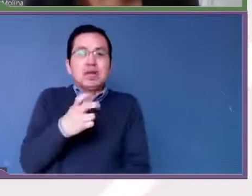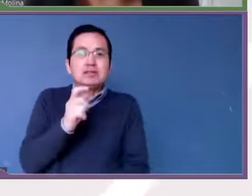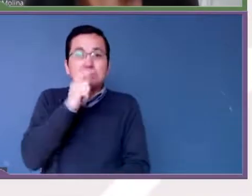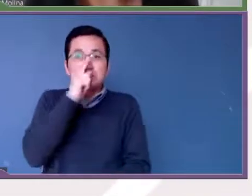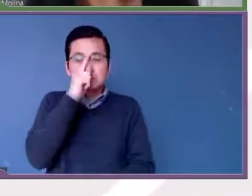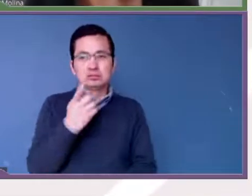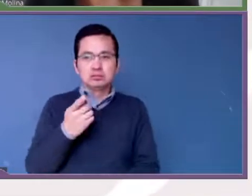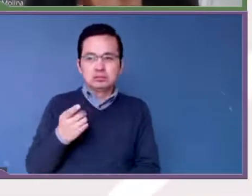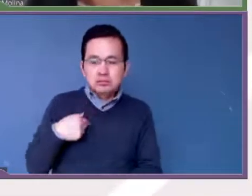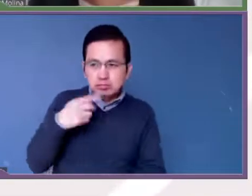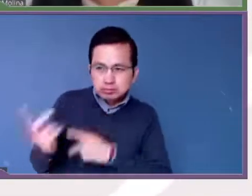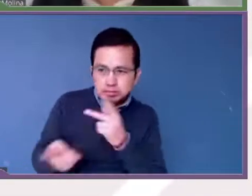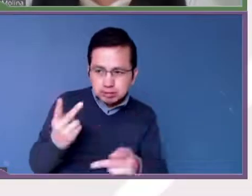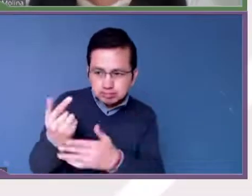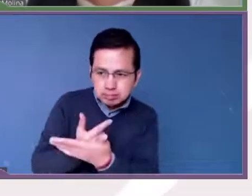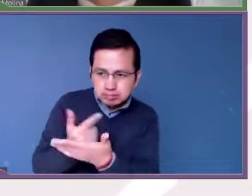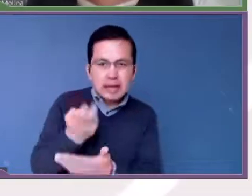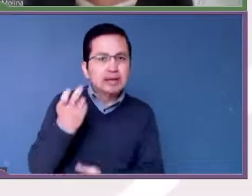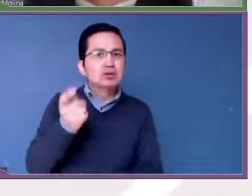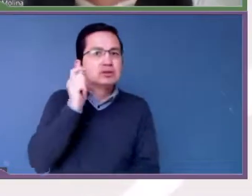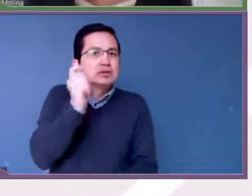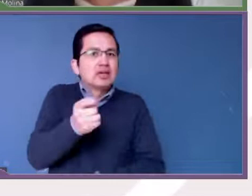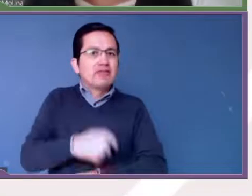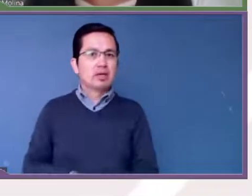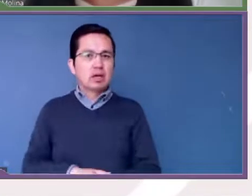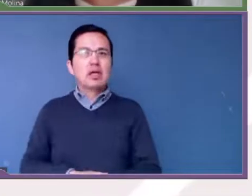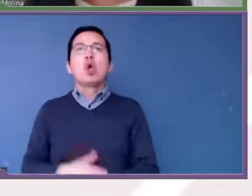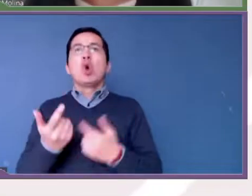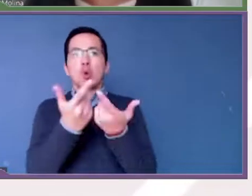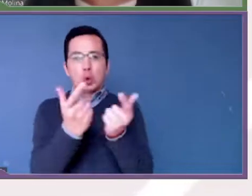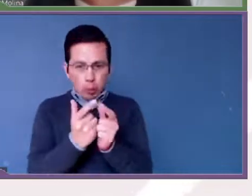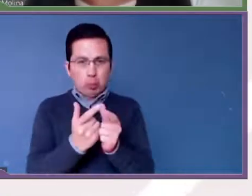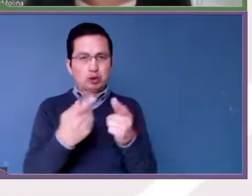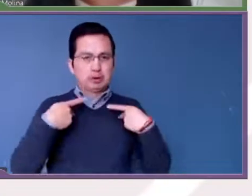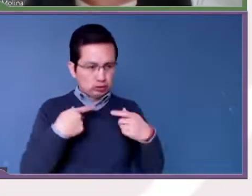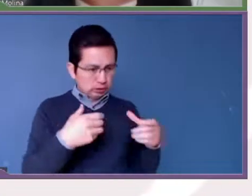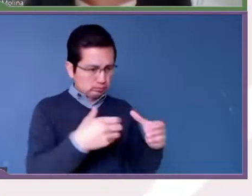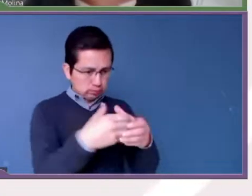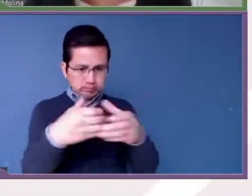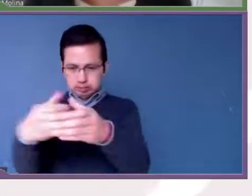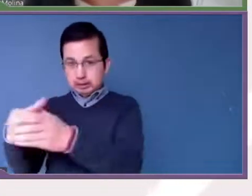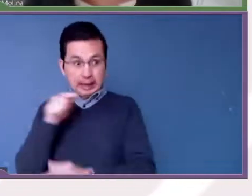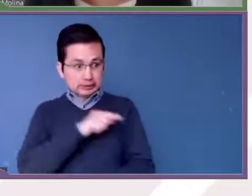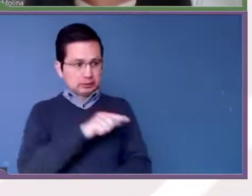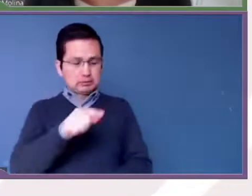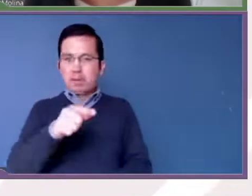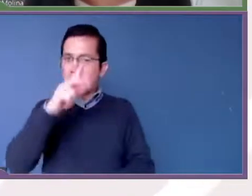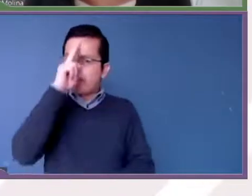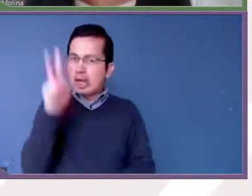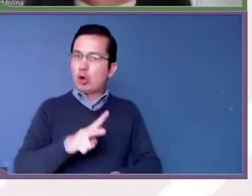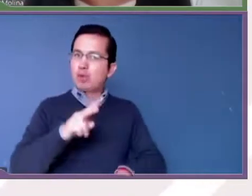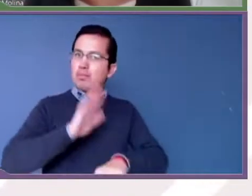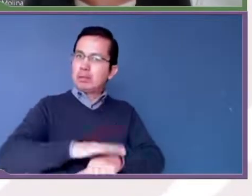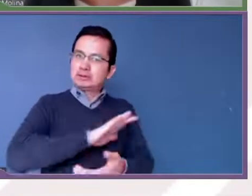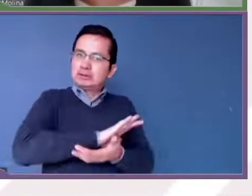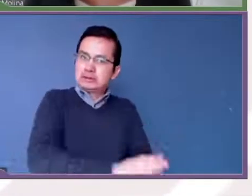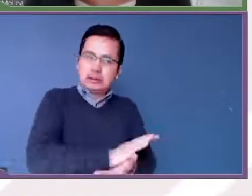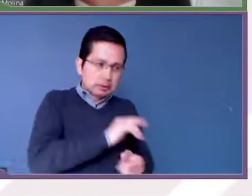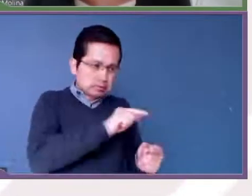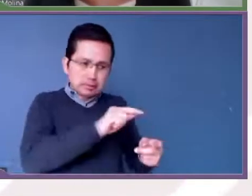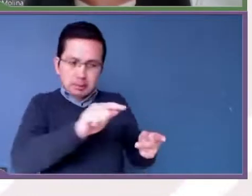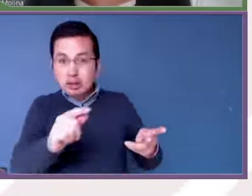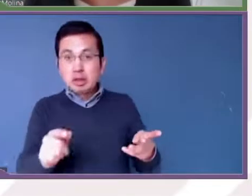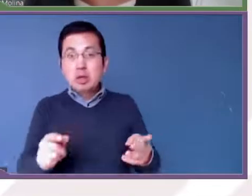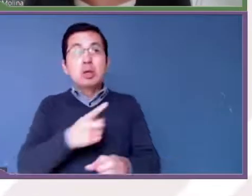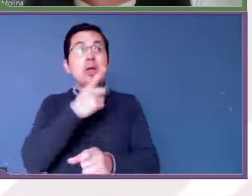la visibilización de la discriminación y violencias que viven determinadas personas y colectivos. Si a los primeros dos grupos, además de personas